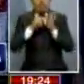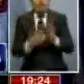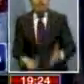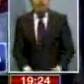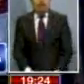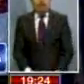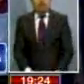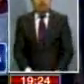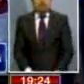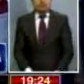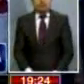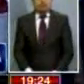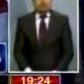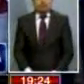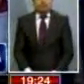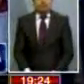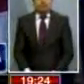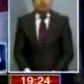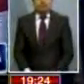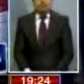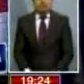problemas.